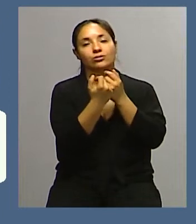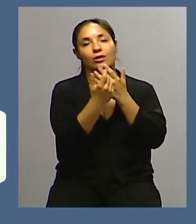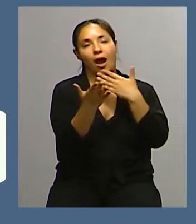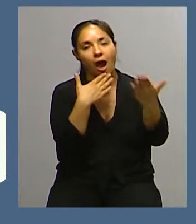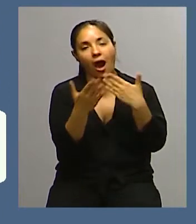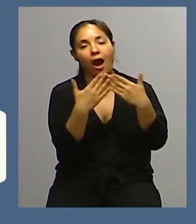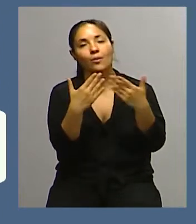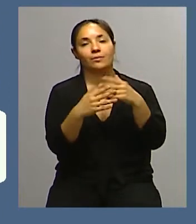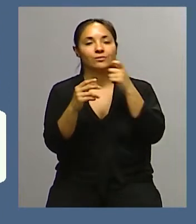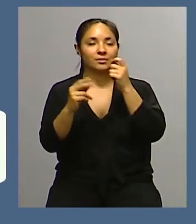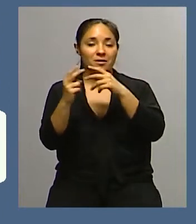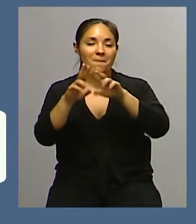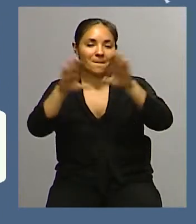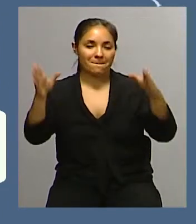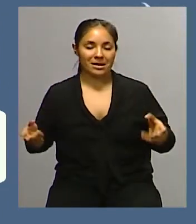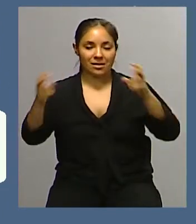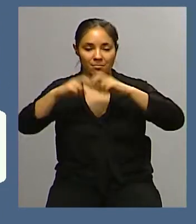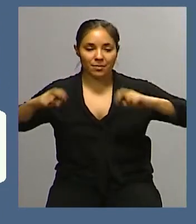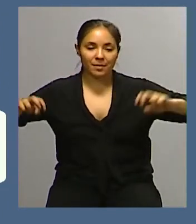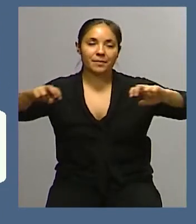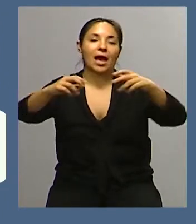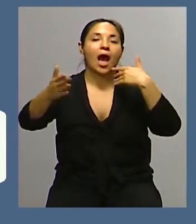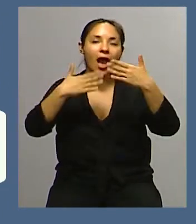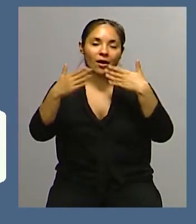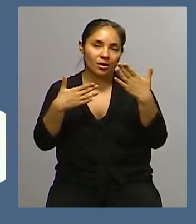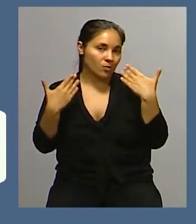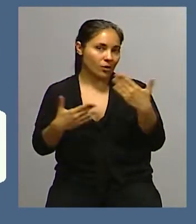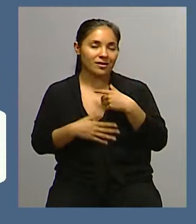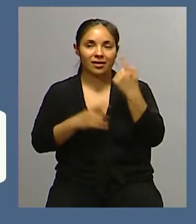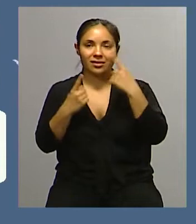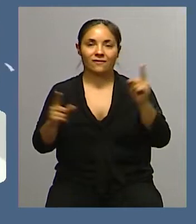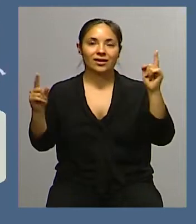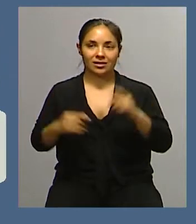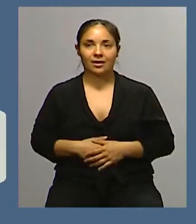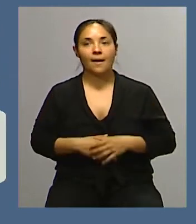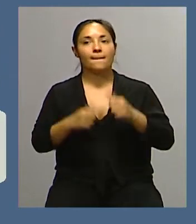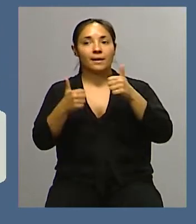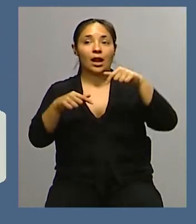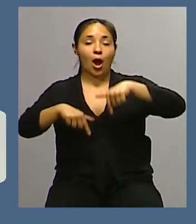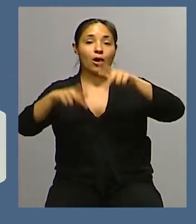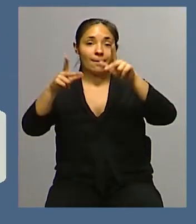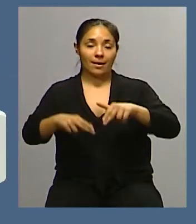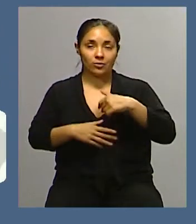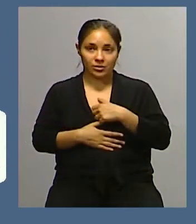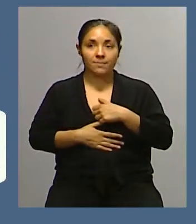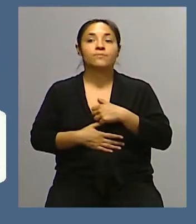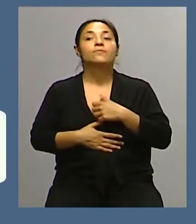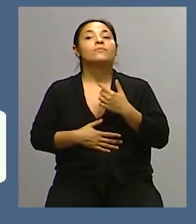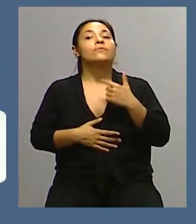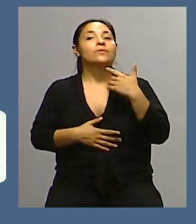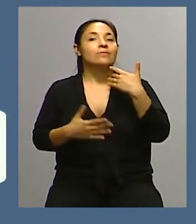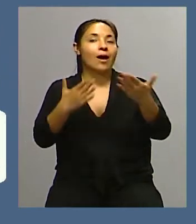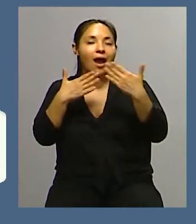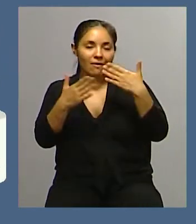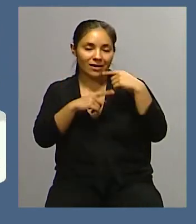en una mesa o en torno a una mesa se dan de manera diferente, ¿no? Gaby, Sí. Tenemos que ir a una pausa, pero por supuesto vamos a seguir